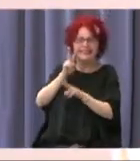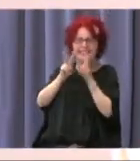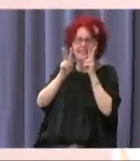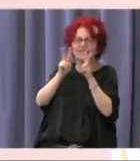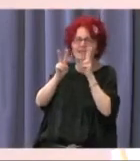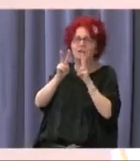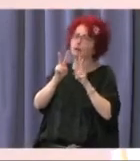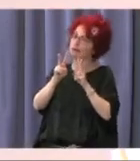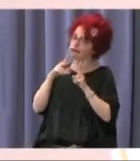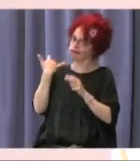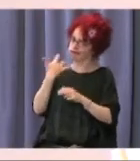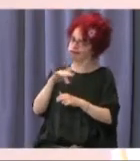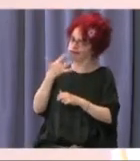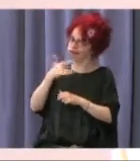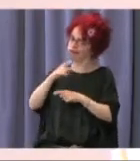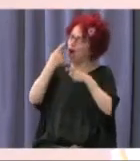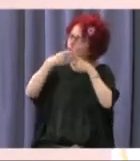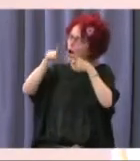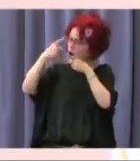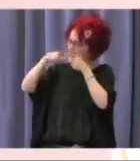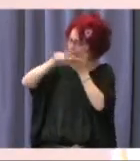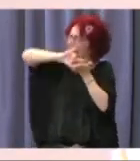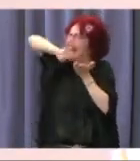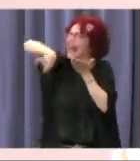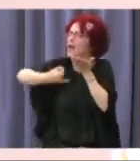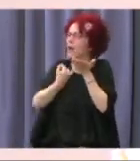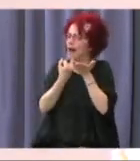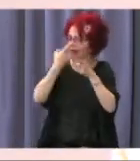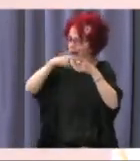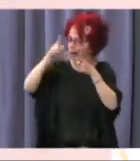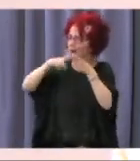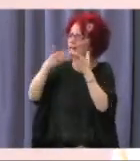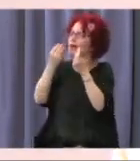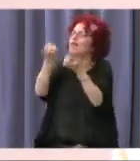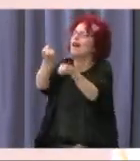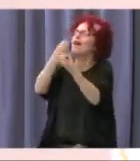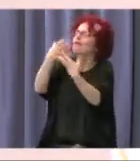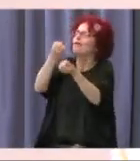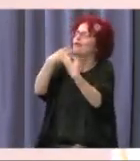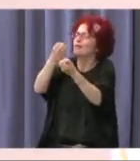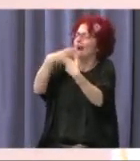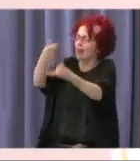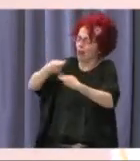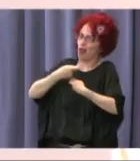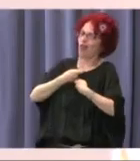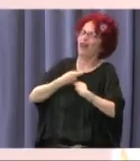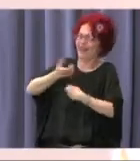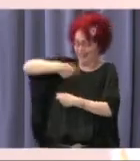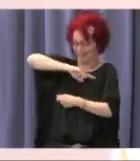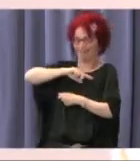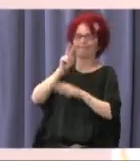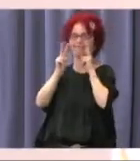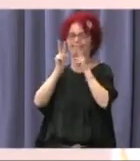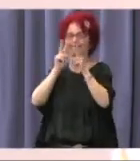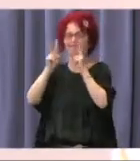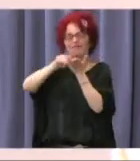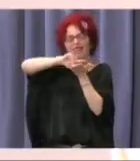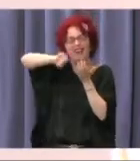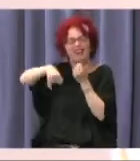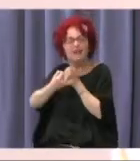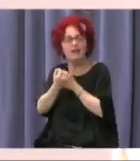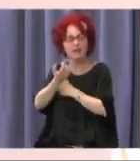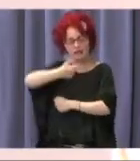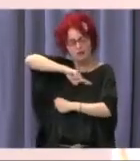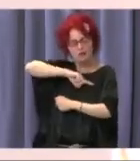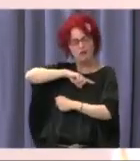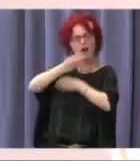juego y cómo nos abre un mundo de que realmente, qué fácilmente la lengua es ver lo desprestigiado que